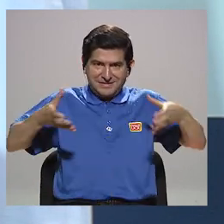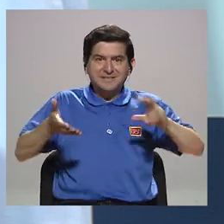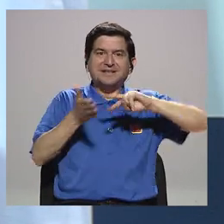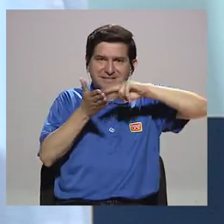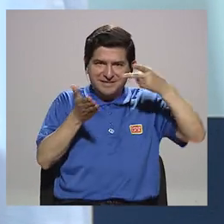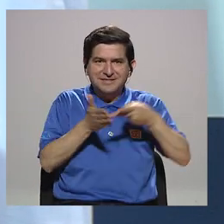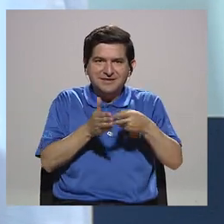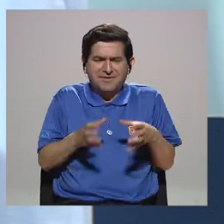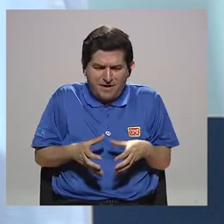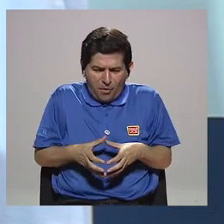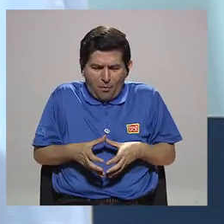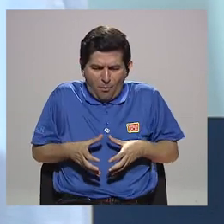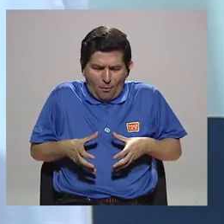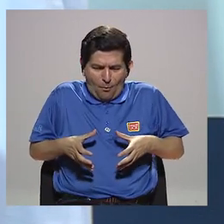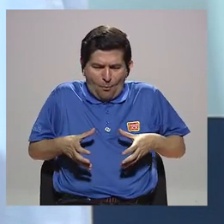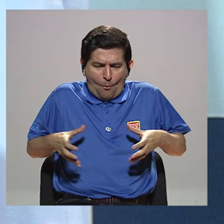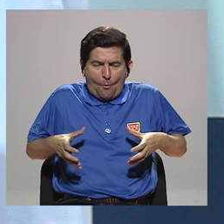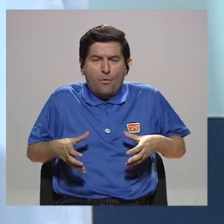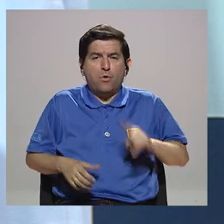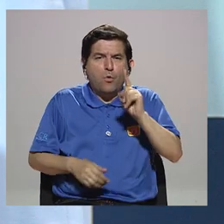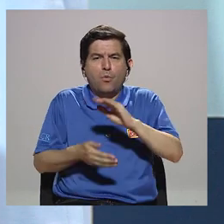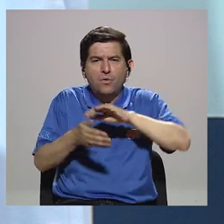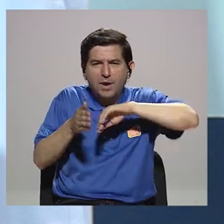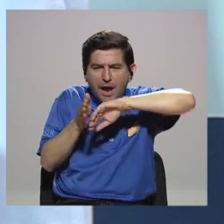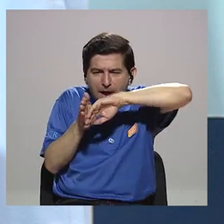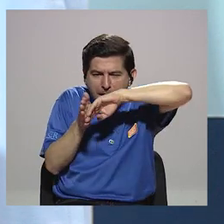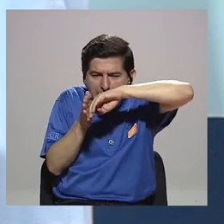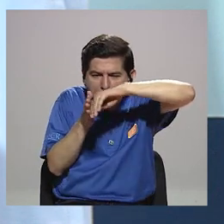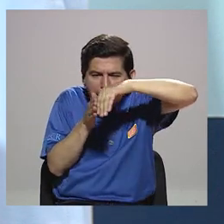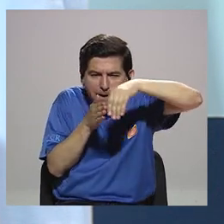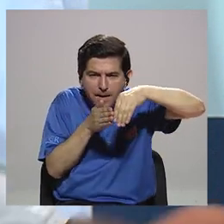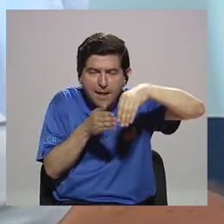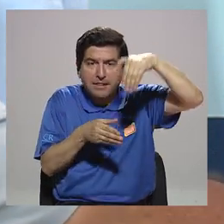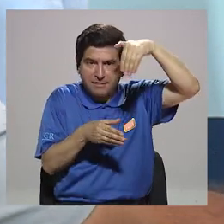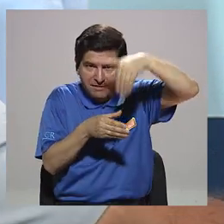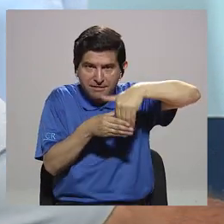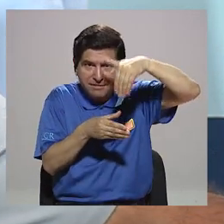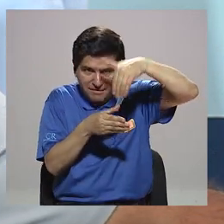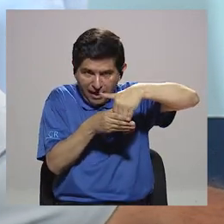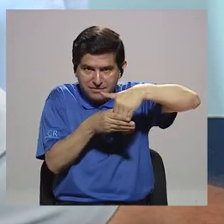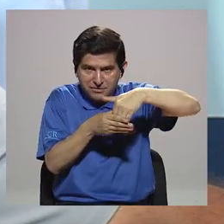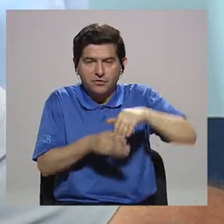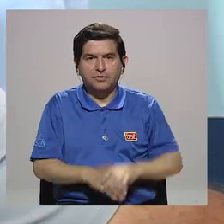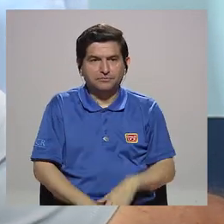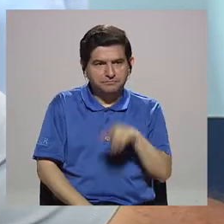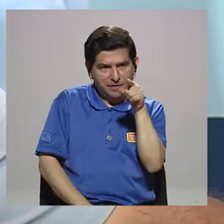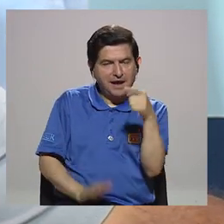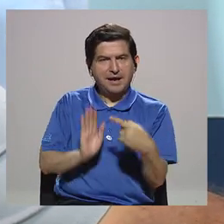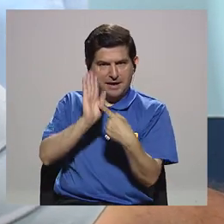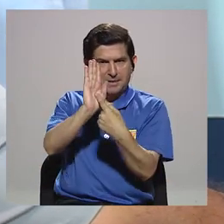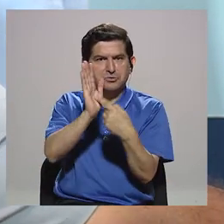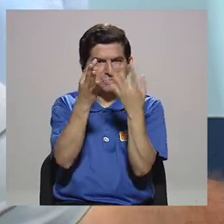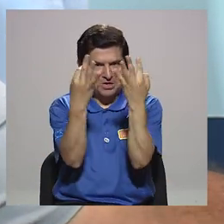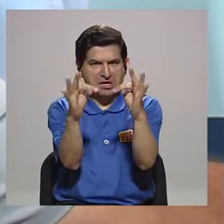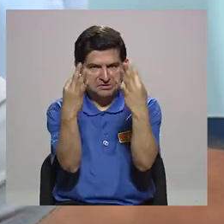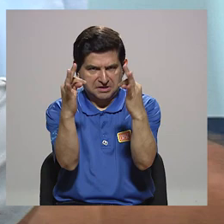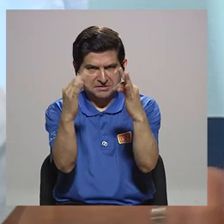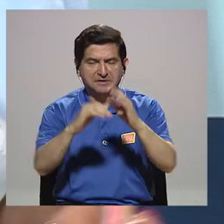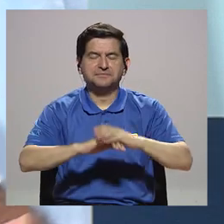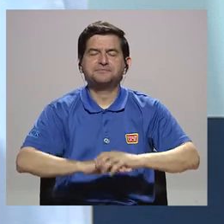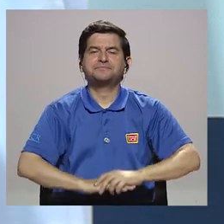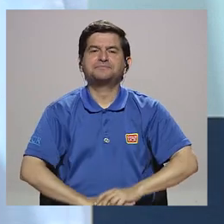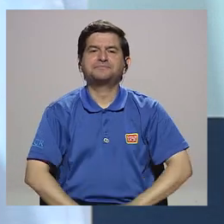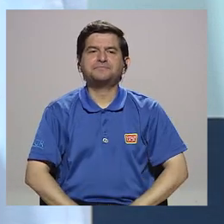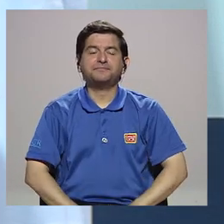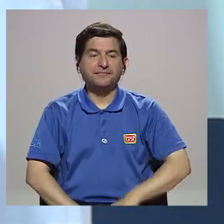es una inflamación de una capita interna. Uh-huh. Que queda aquí, vamos a ver si lo podemos